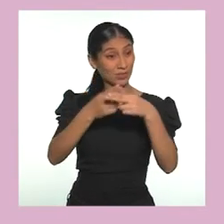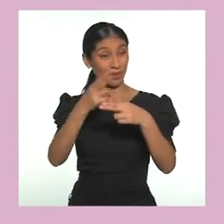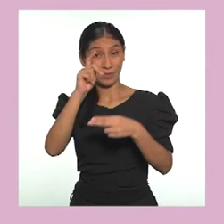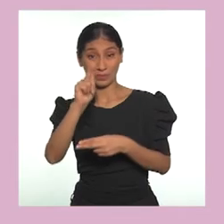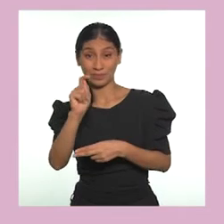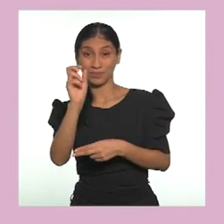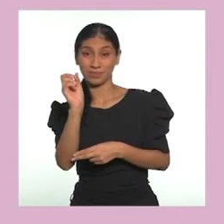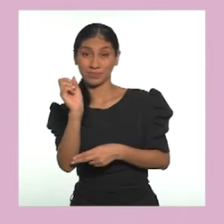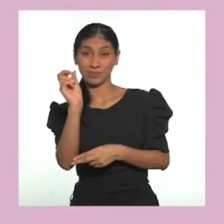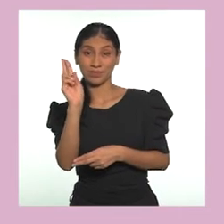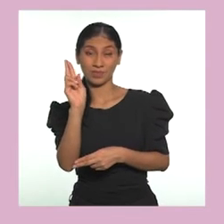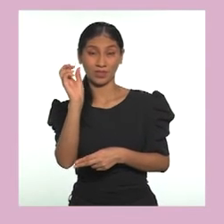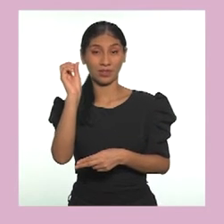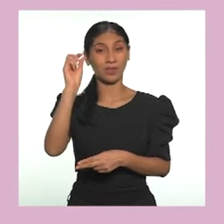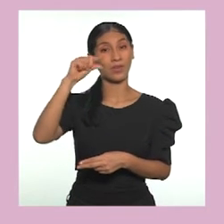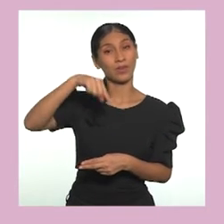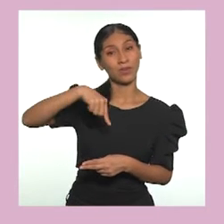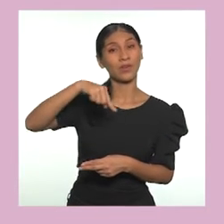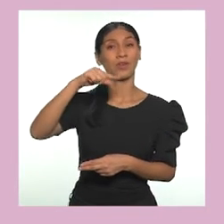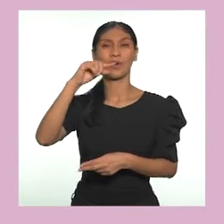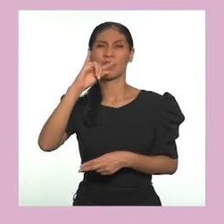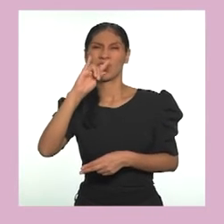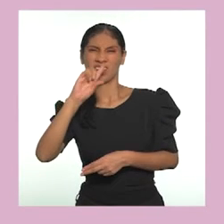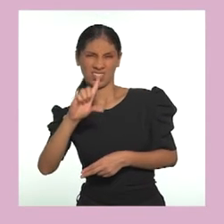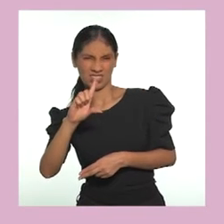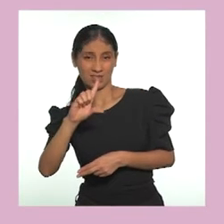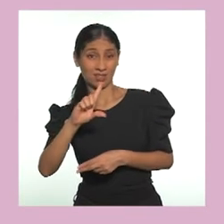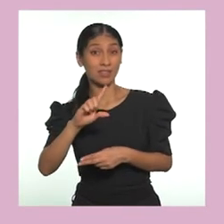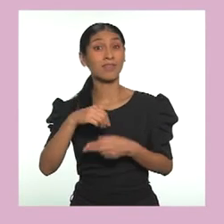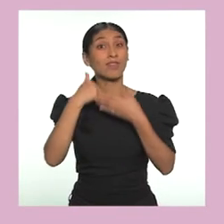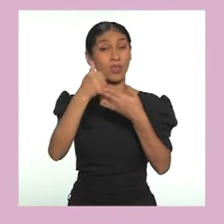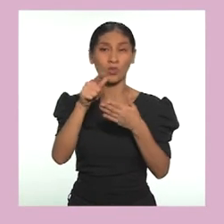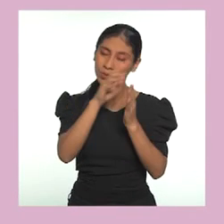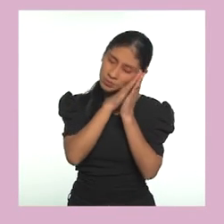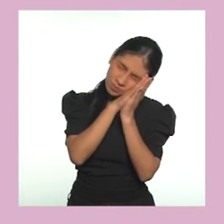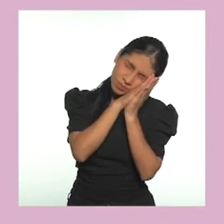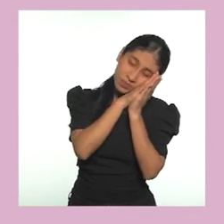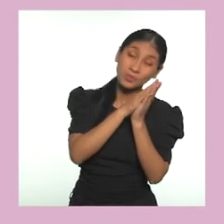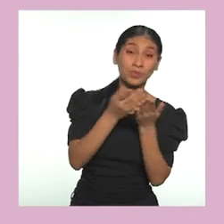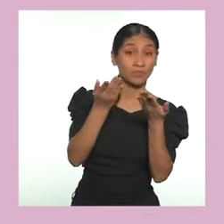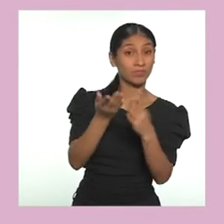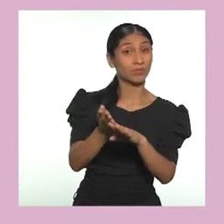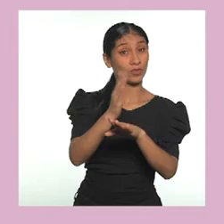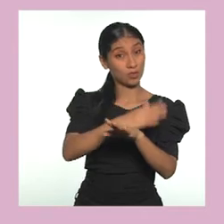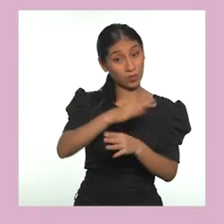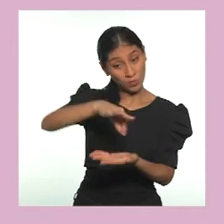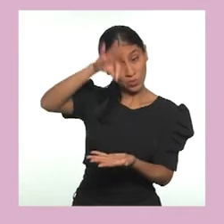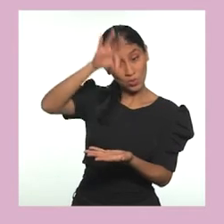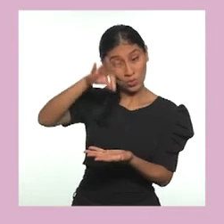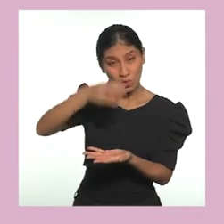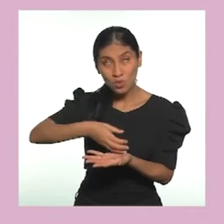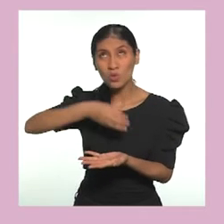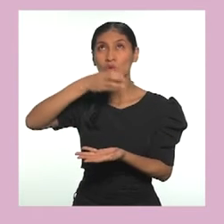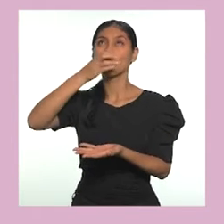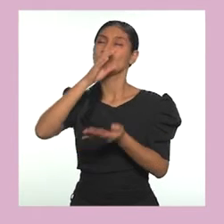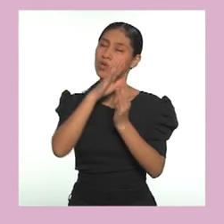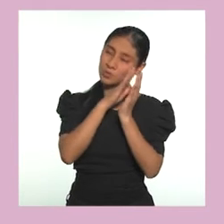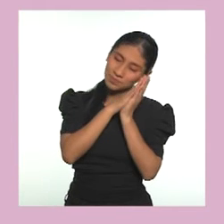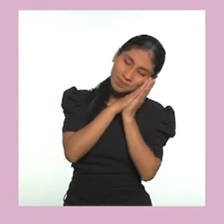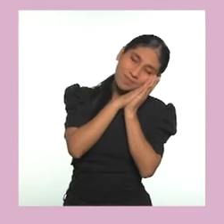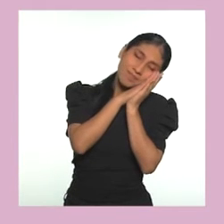llama toronjil. El toronjil es bueno para dormir. La preparo en